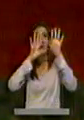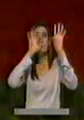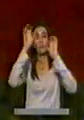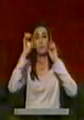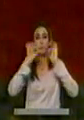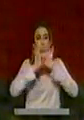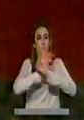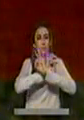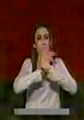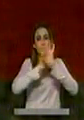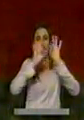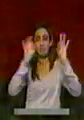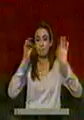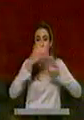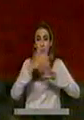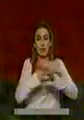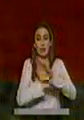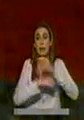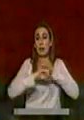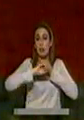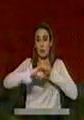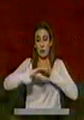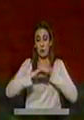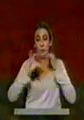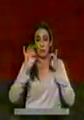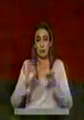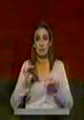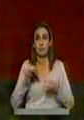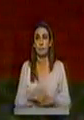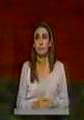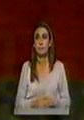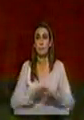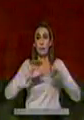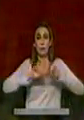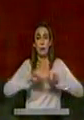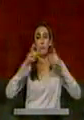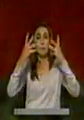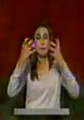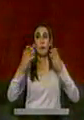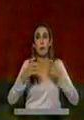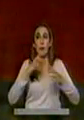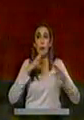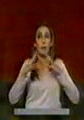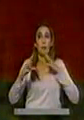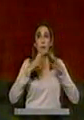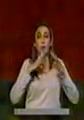3 estrellas, 4 estrellas, y comenzó su promoción con unos precios cómodos y asequibles. Pero lo que tú hablabas